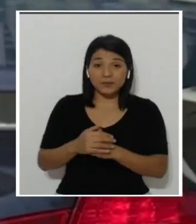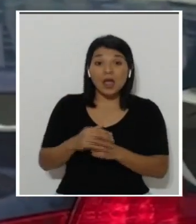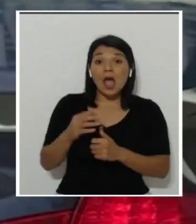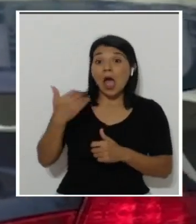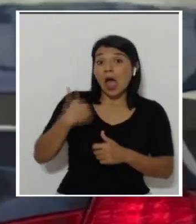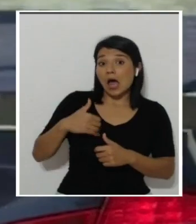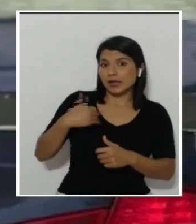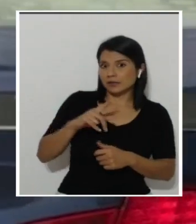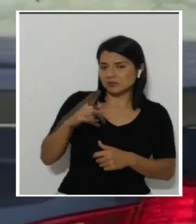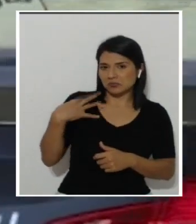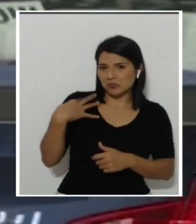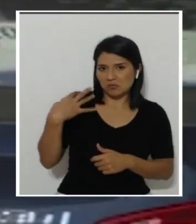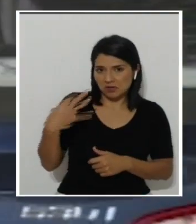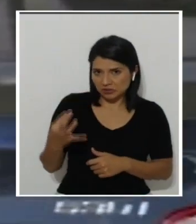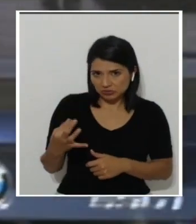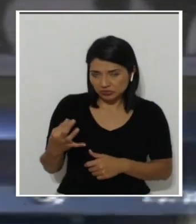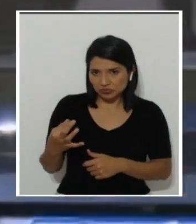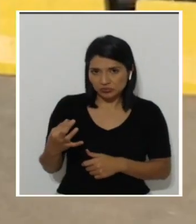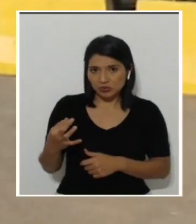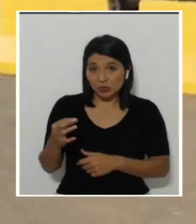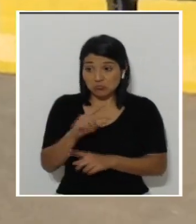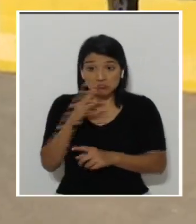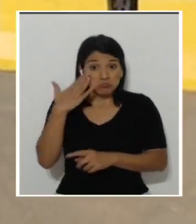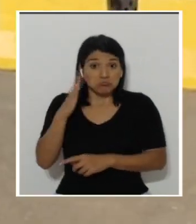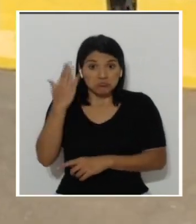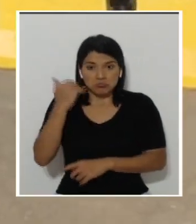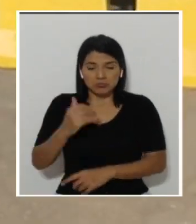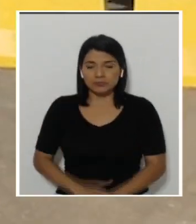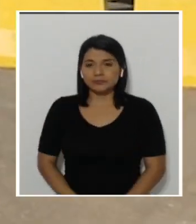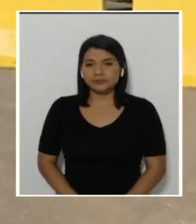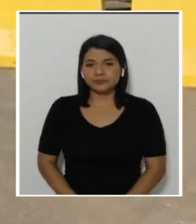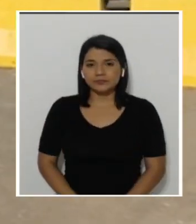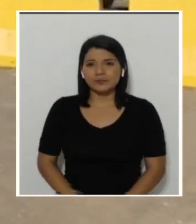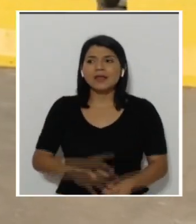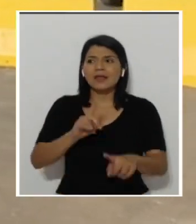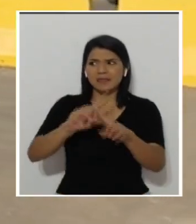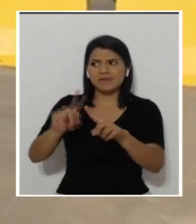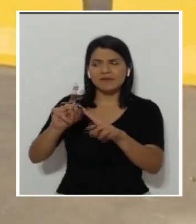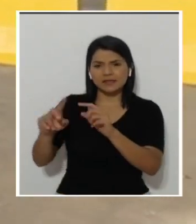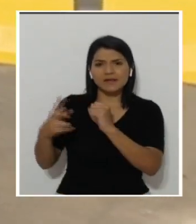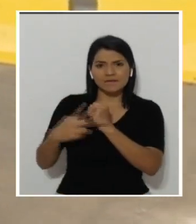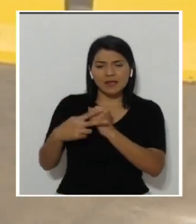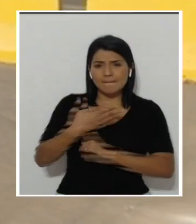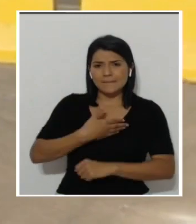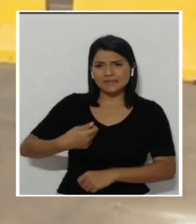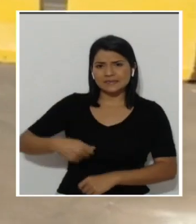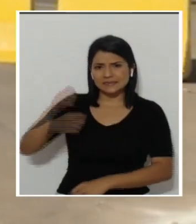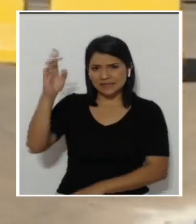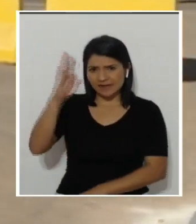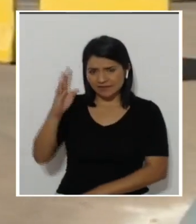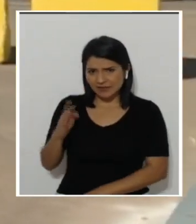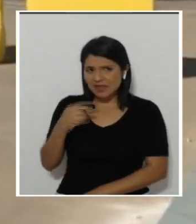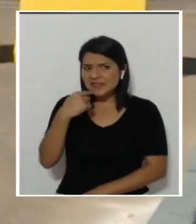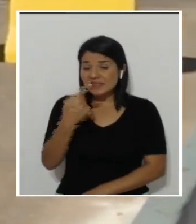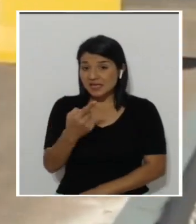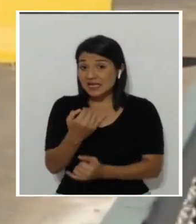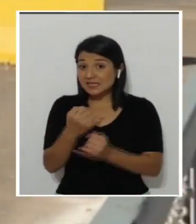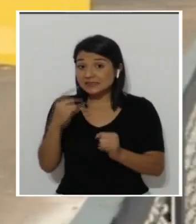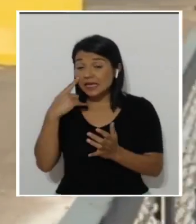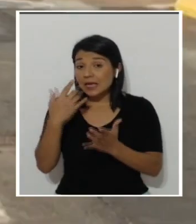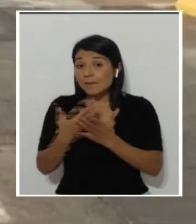sin que se conocieran los motivos. En varias ocasiones, Bolsonaro ha dicho, sin ofrecer pruebas, que hubo un fraude en las elecciones